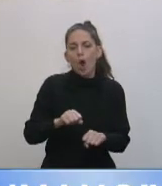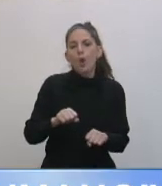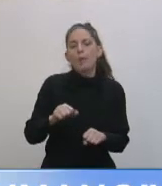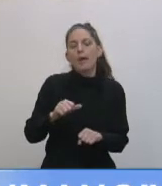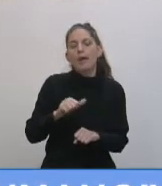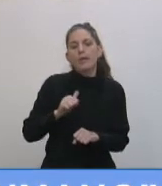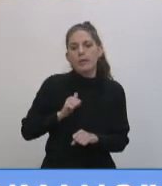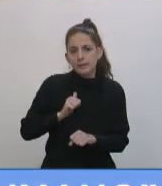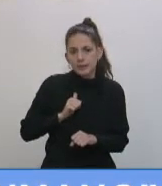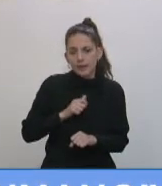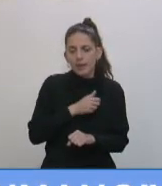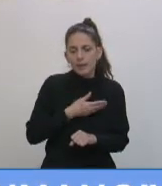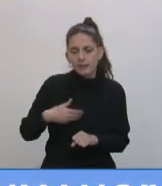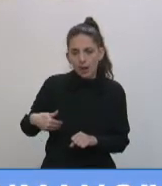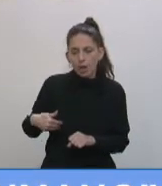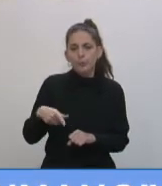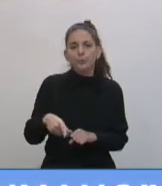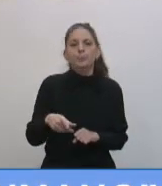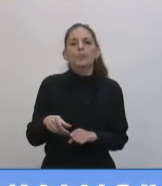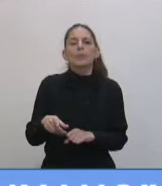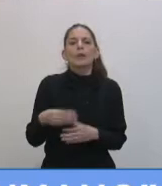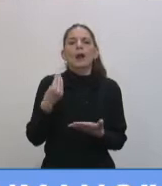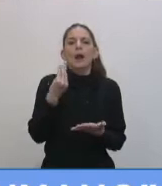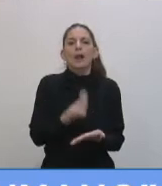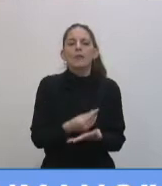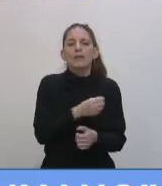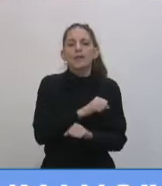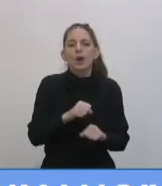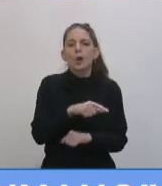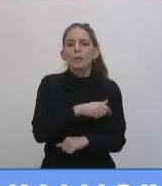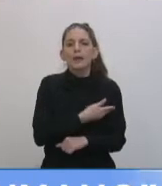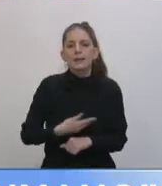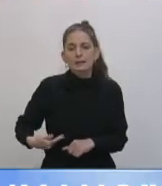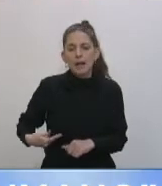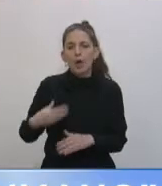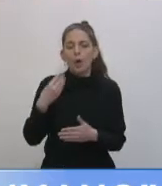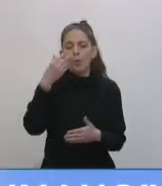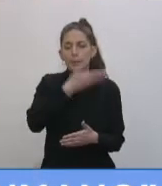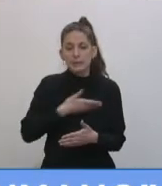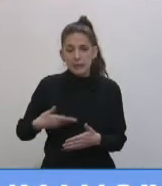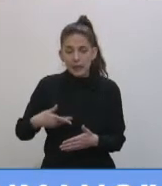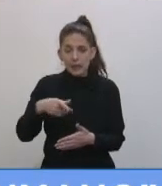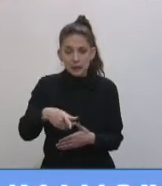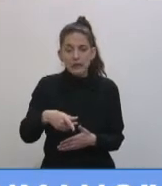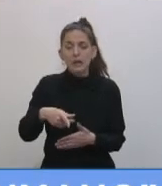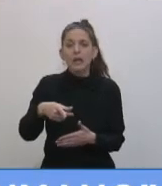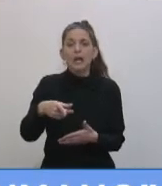pasó el golpe de Estado y al frente de ese golpe de Estado como presidente, en carácter de